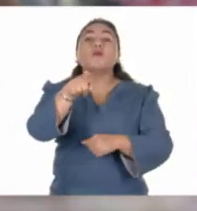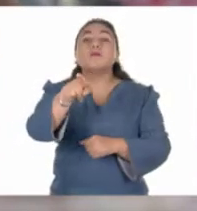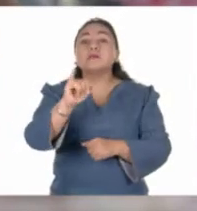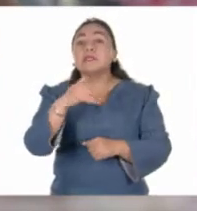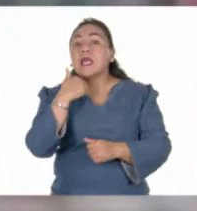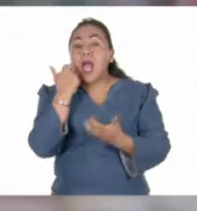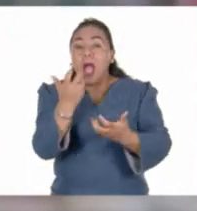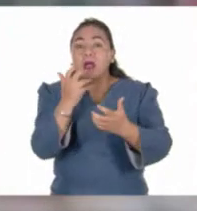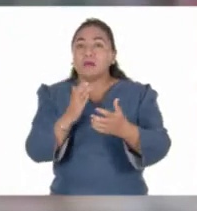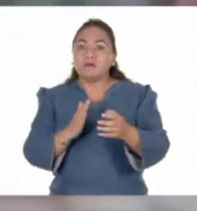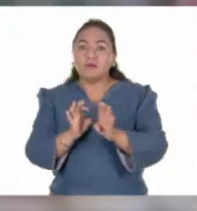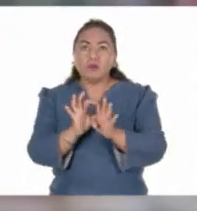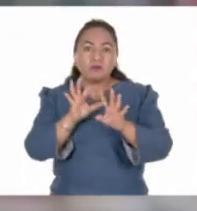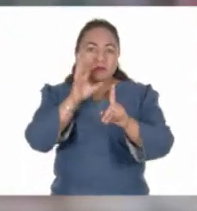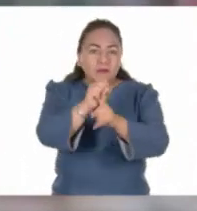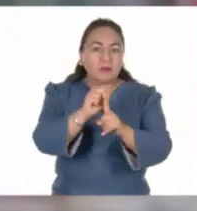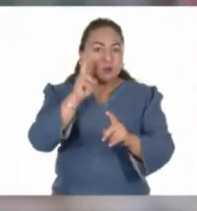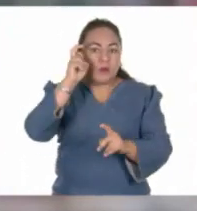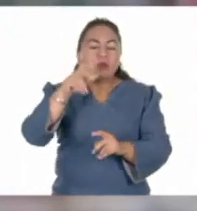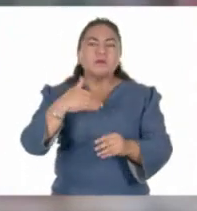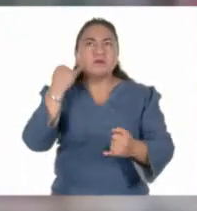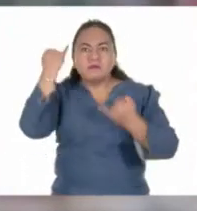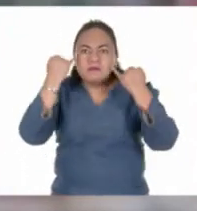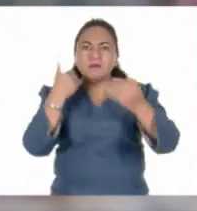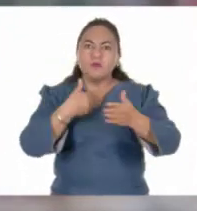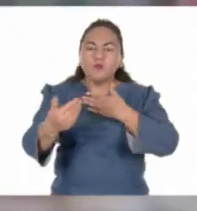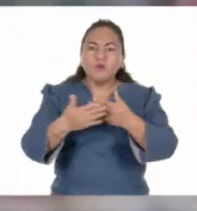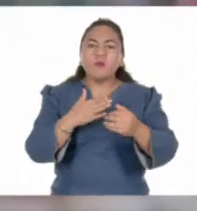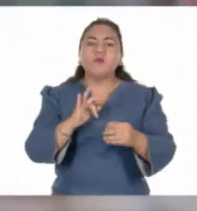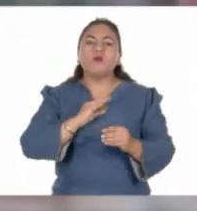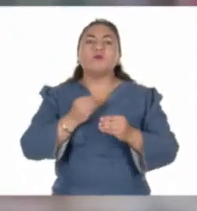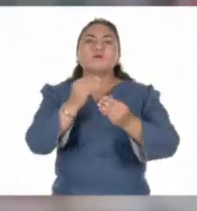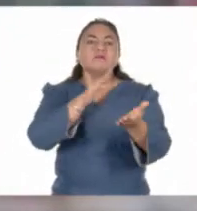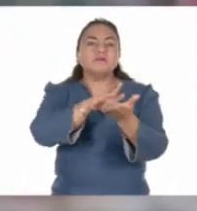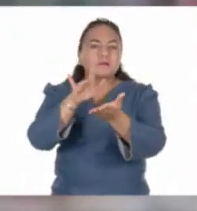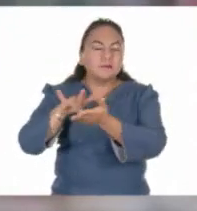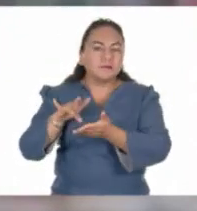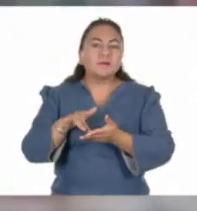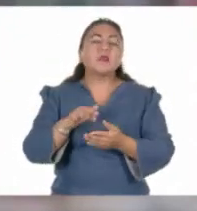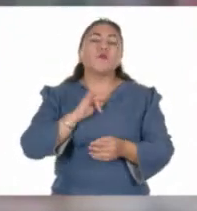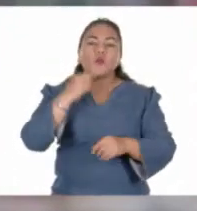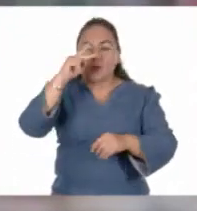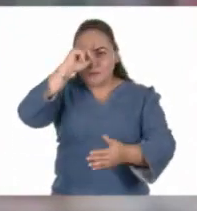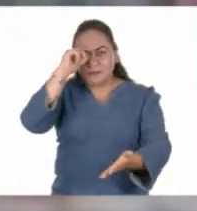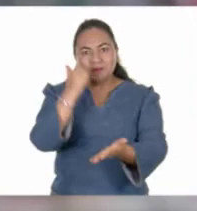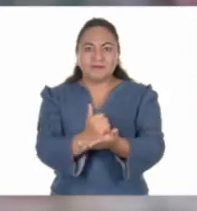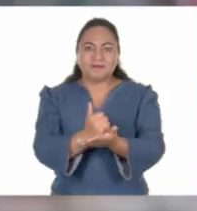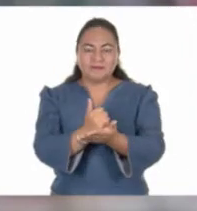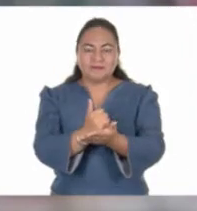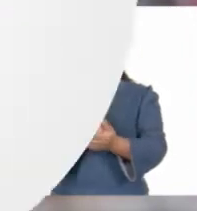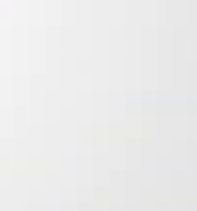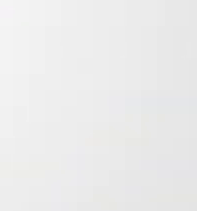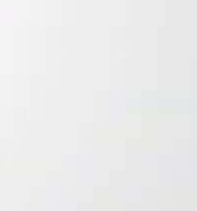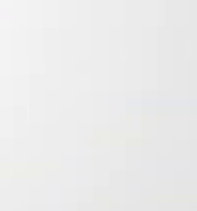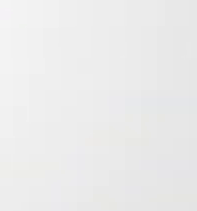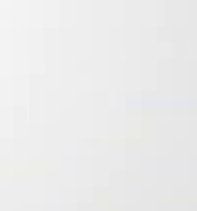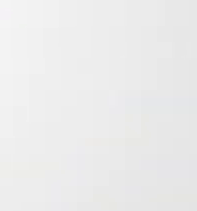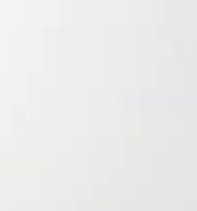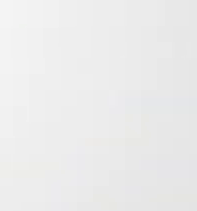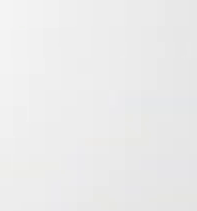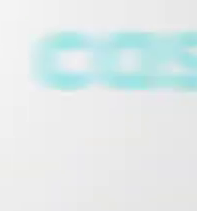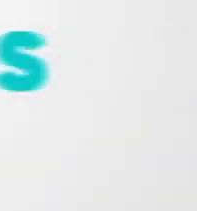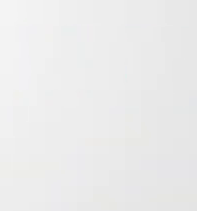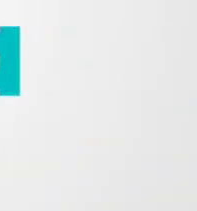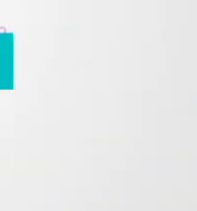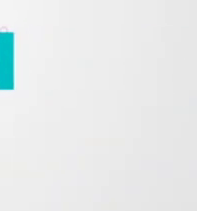tus sueños, innovar y crear esperanzas, y sobre todo, dejar tu nombre marcado en la historia.